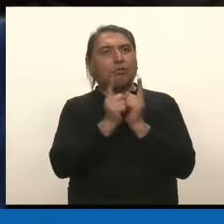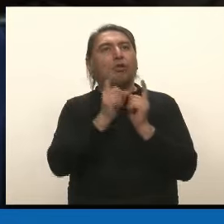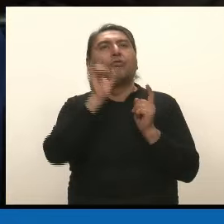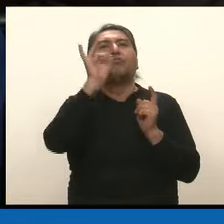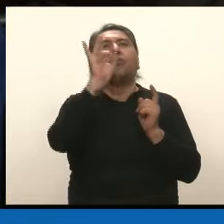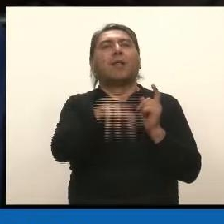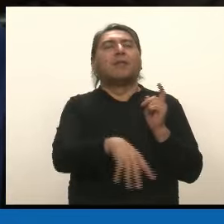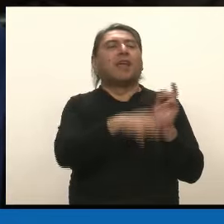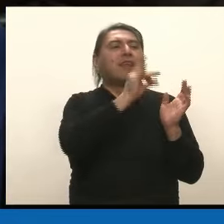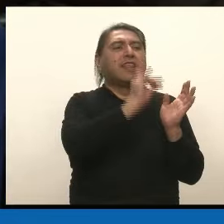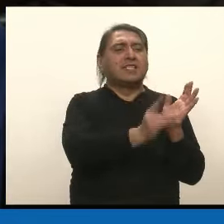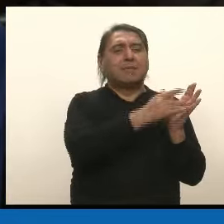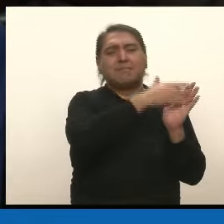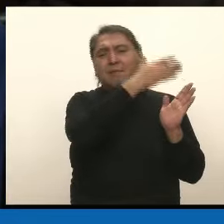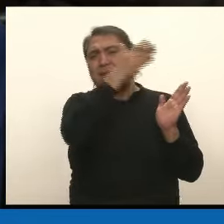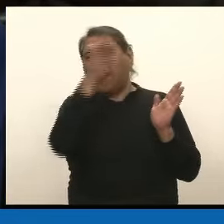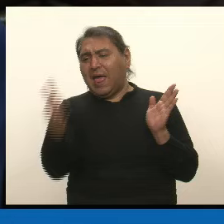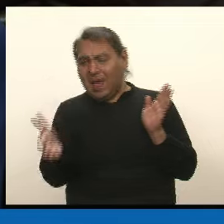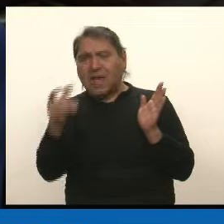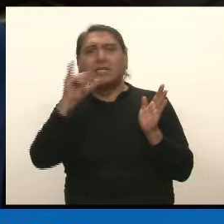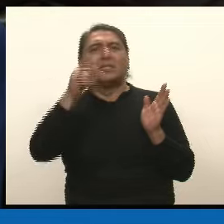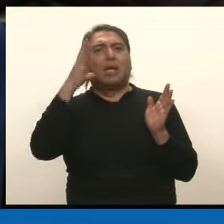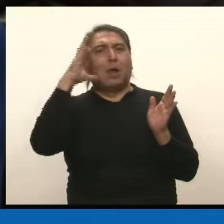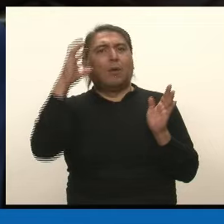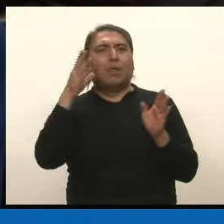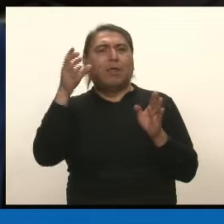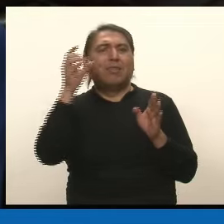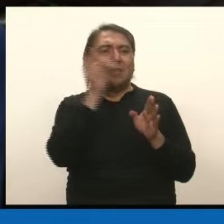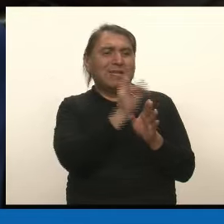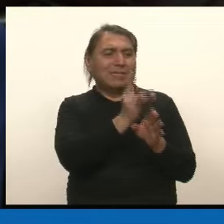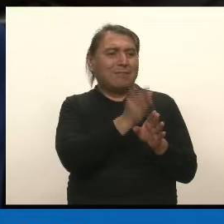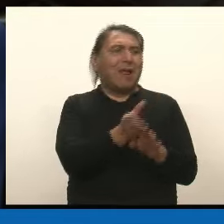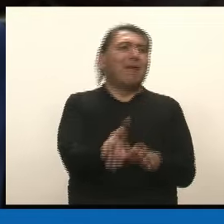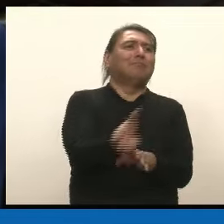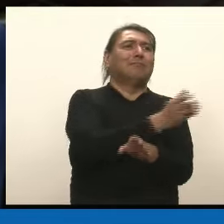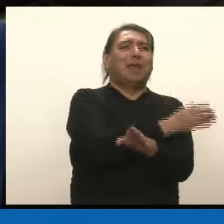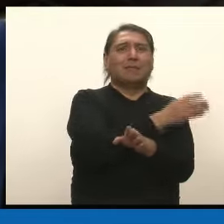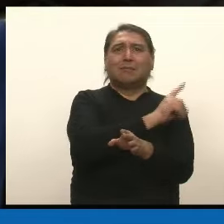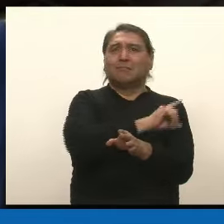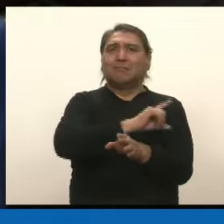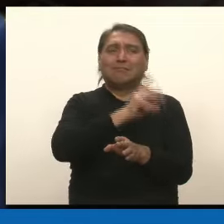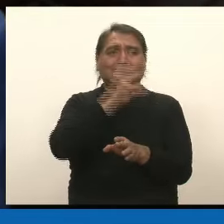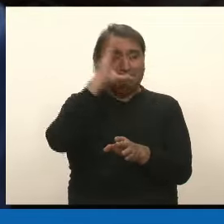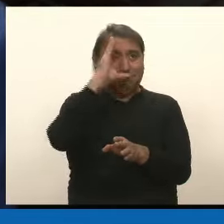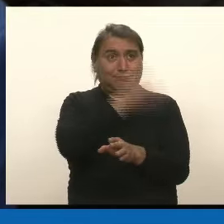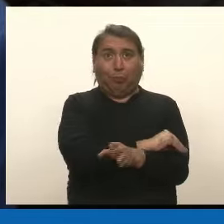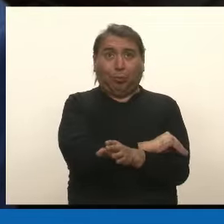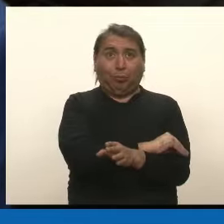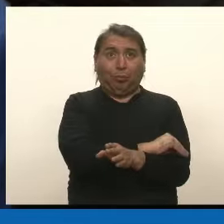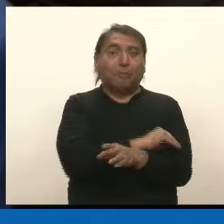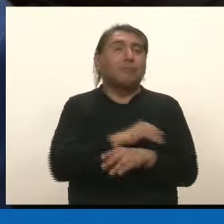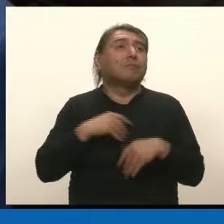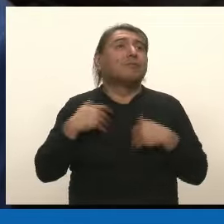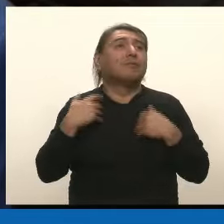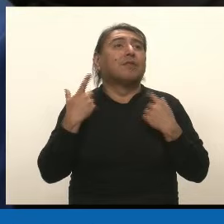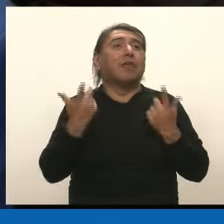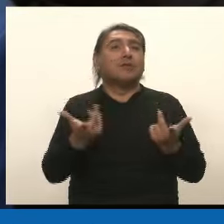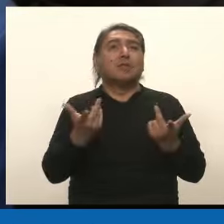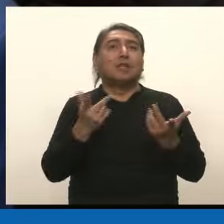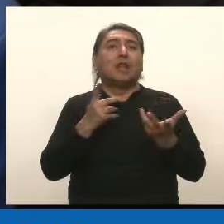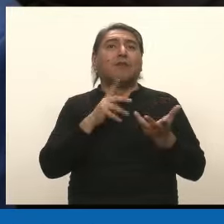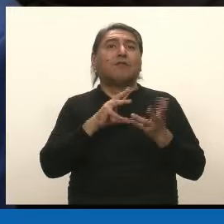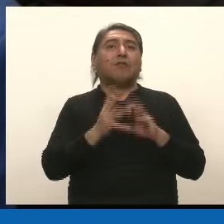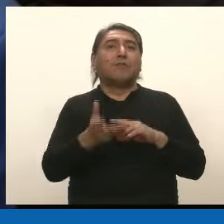diciembre para atrás la verdad no no reconocen nada y la fórmula que viene con